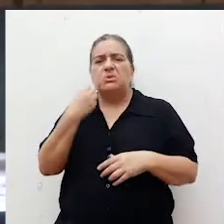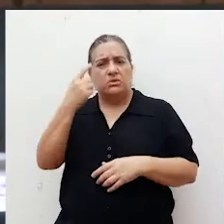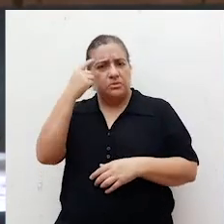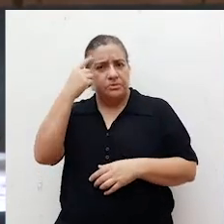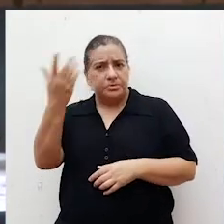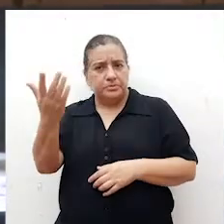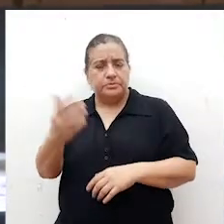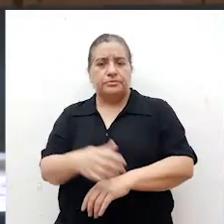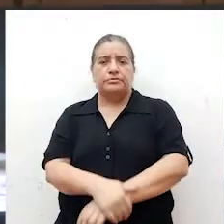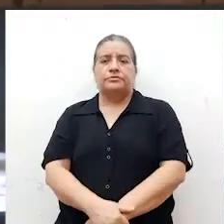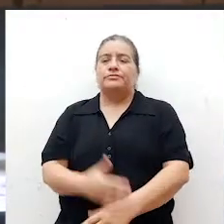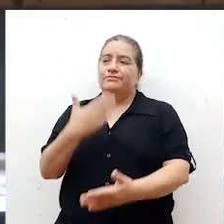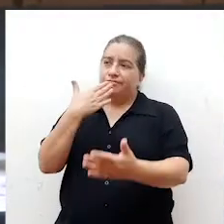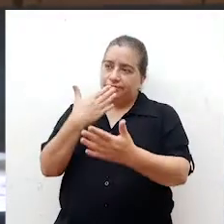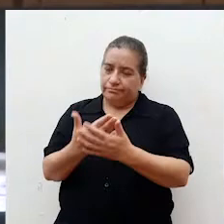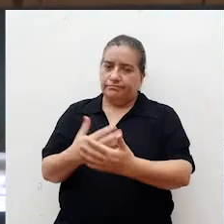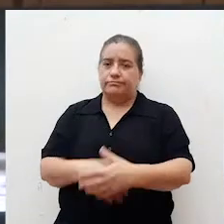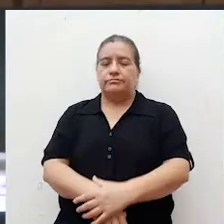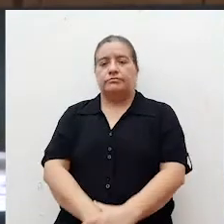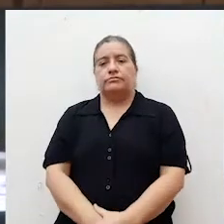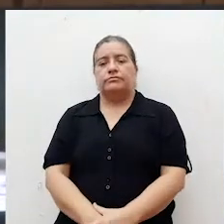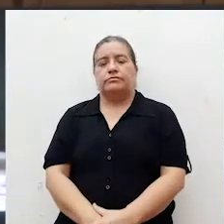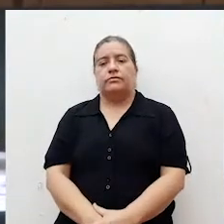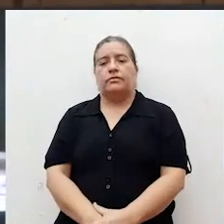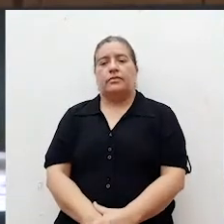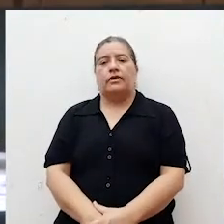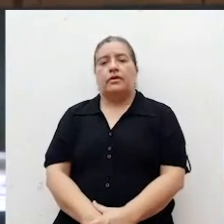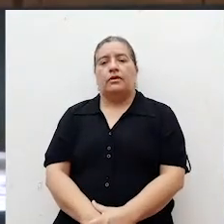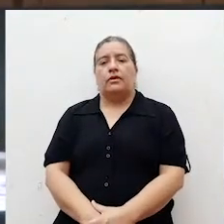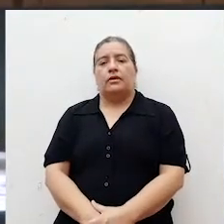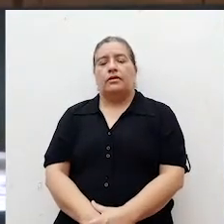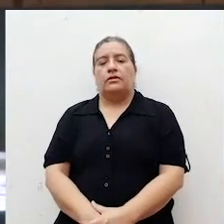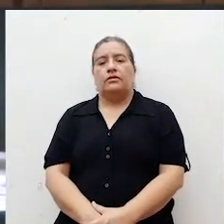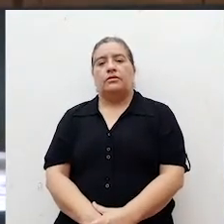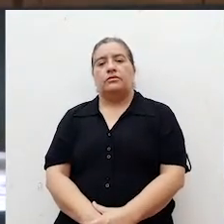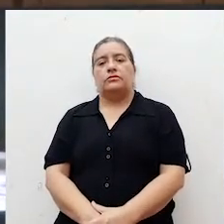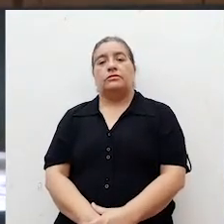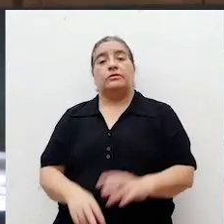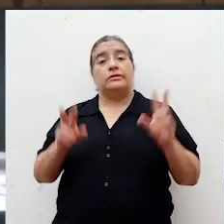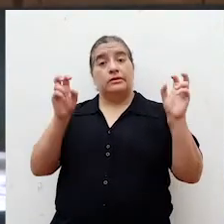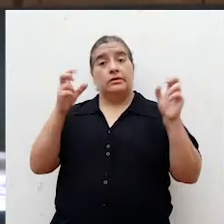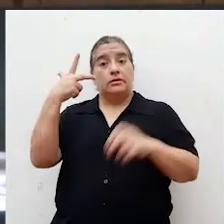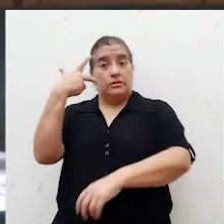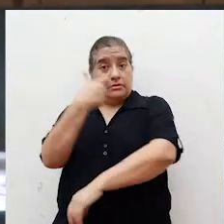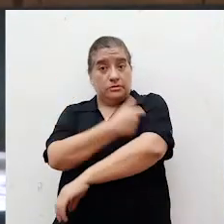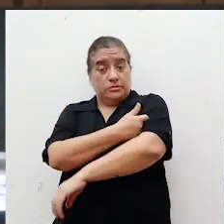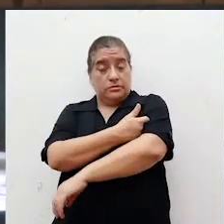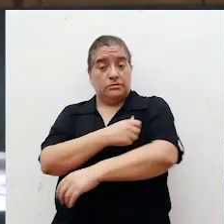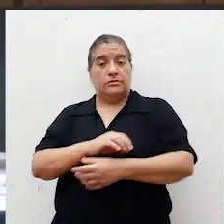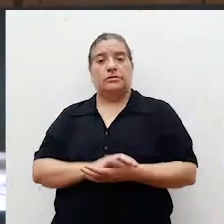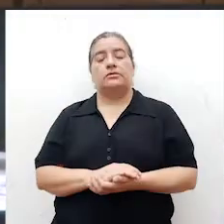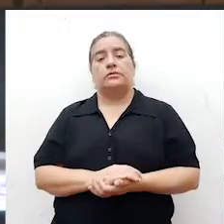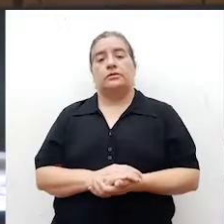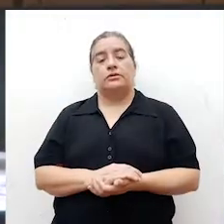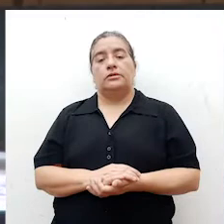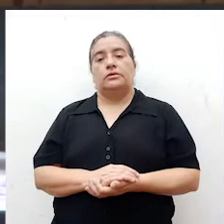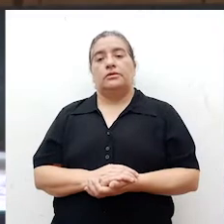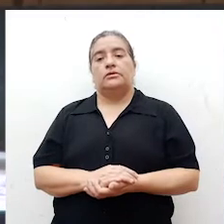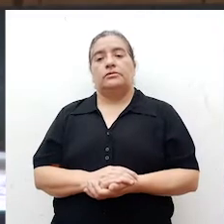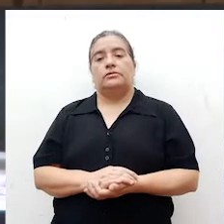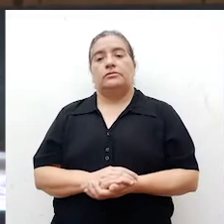siguiente. Uno, falta de transparencia. No ha habido transparencia. Es algo que hemos reclamado